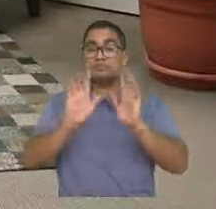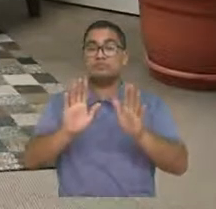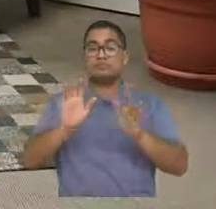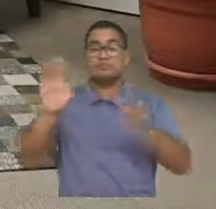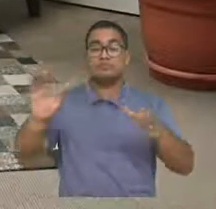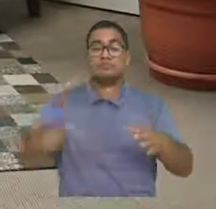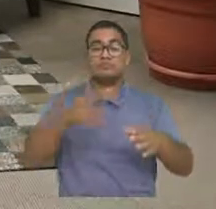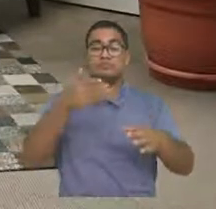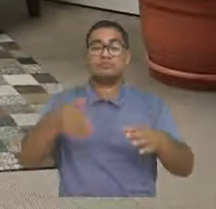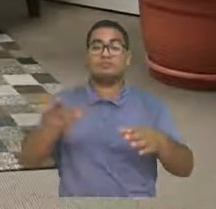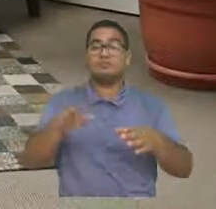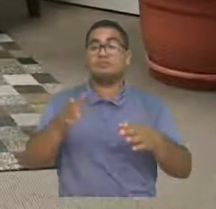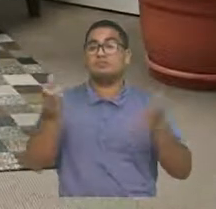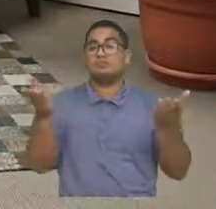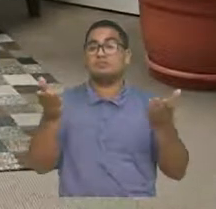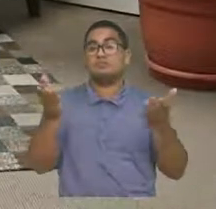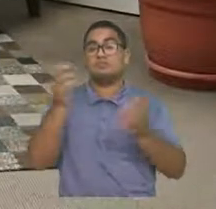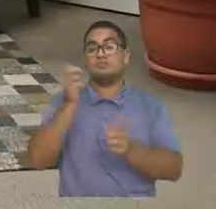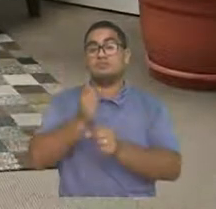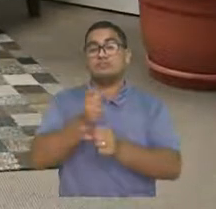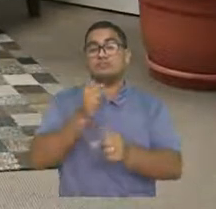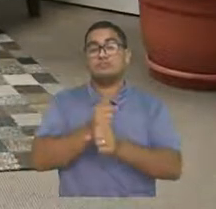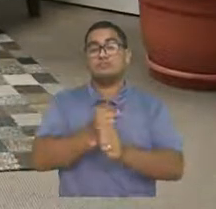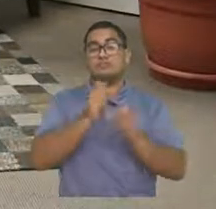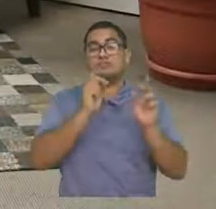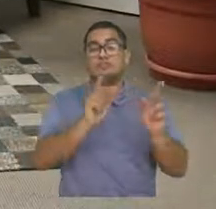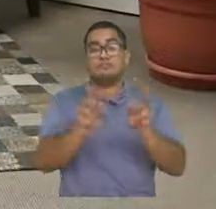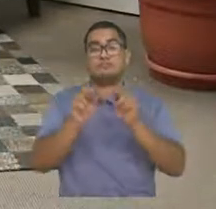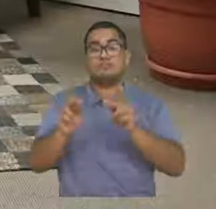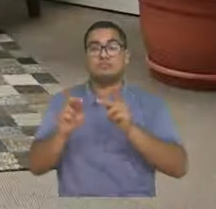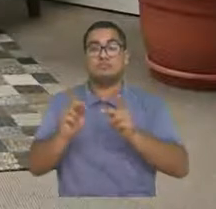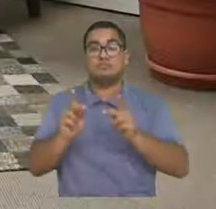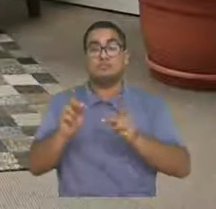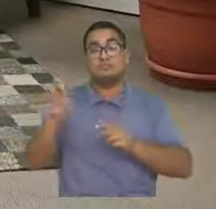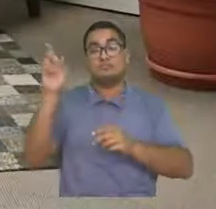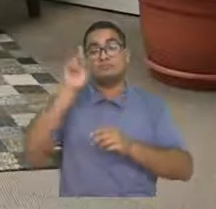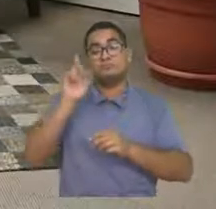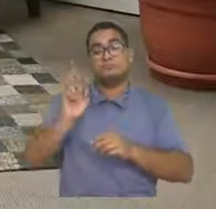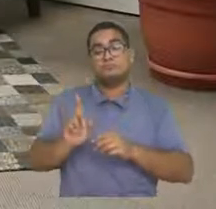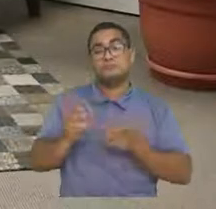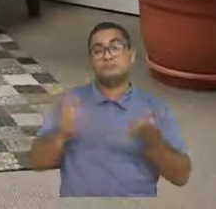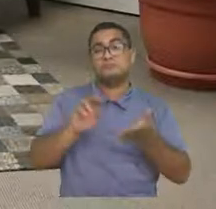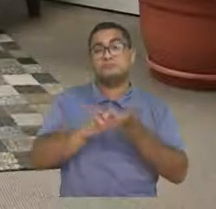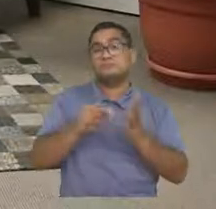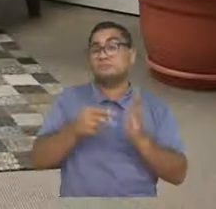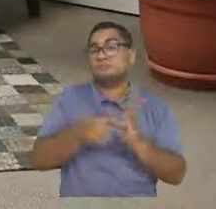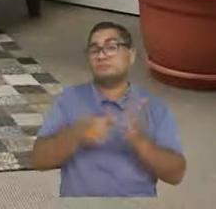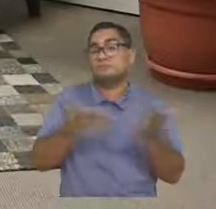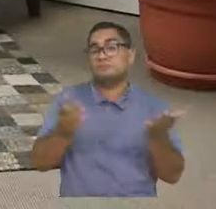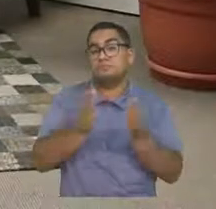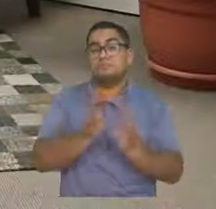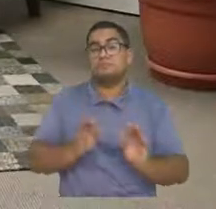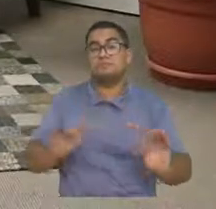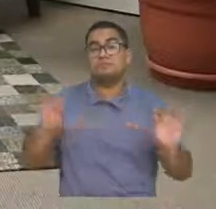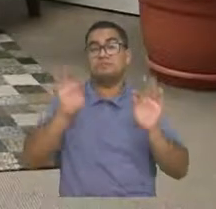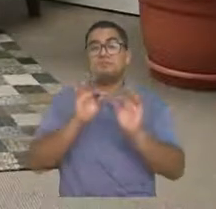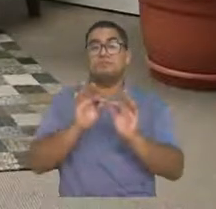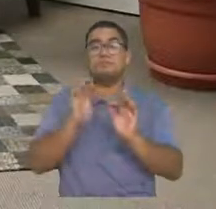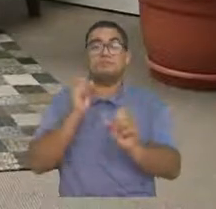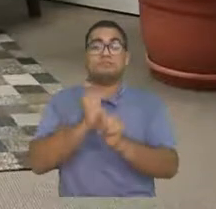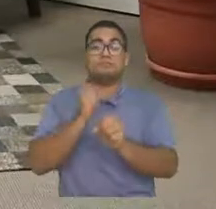los niños. Y es un trabajo que la gente todavía no le sabe dar el valor. Sí. Porque es un